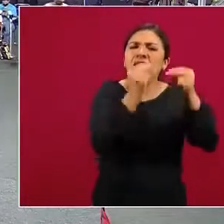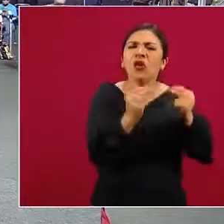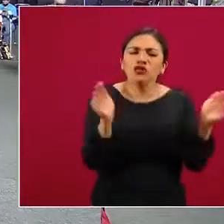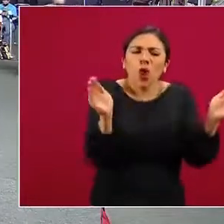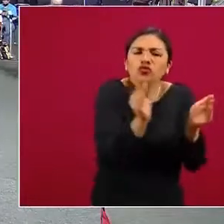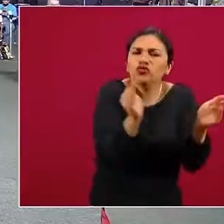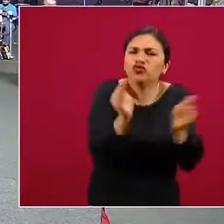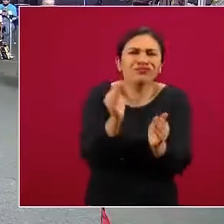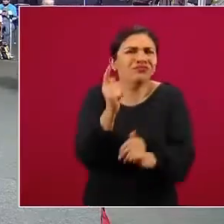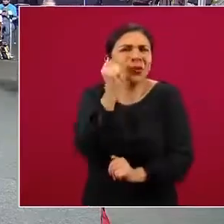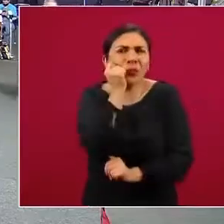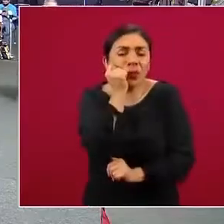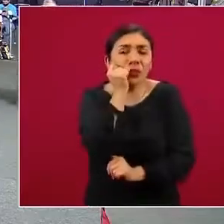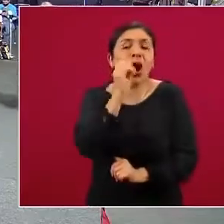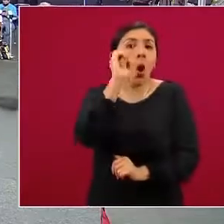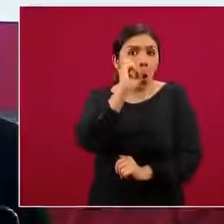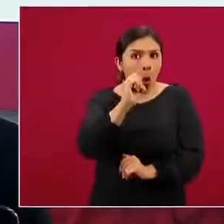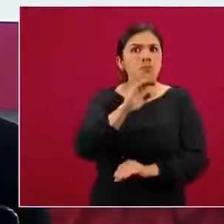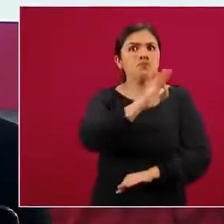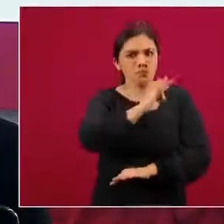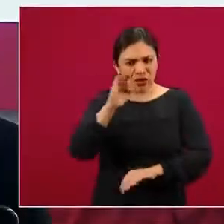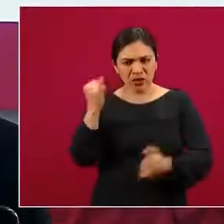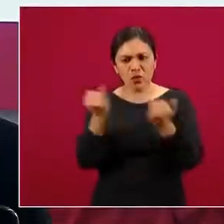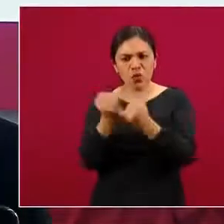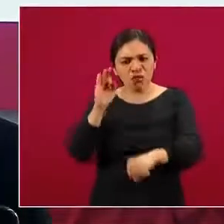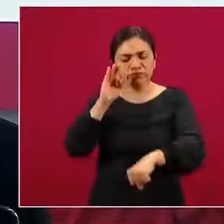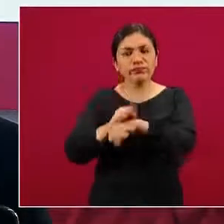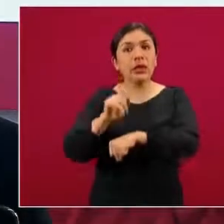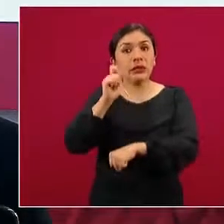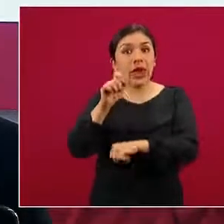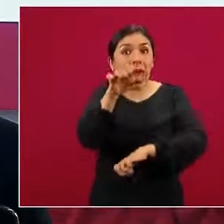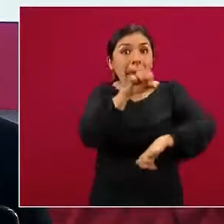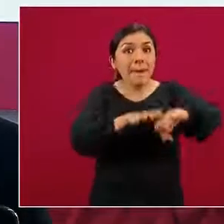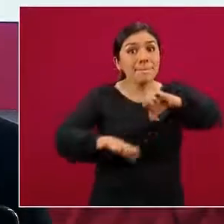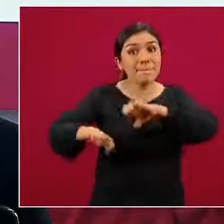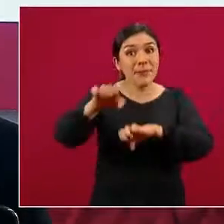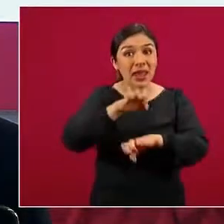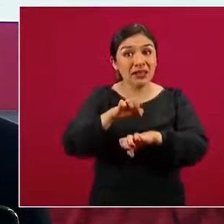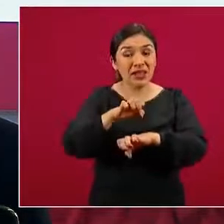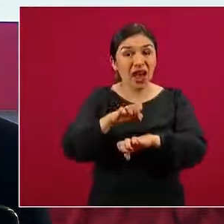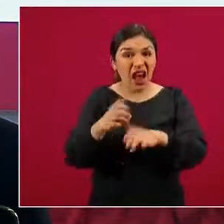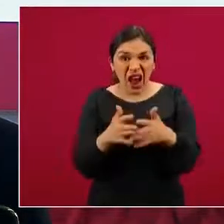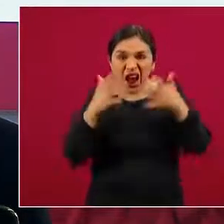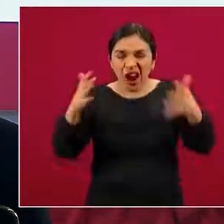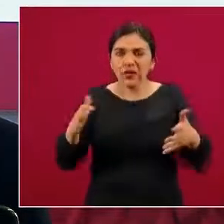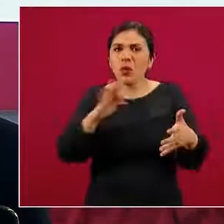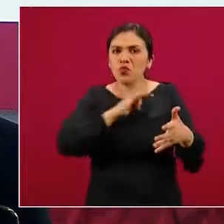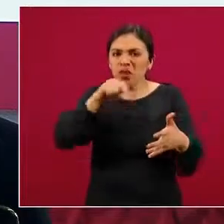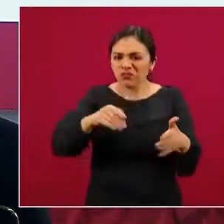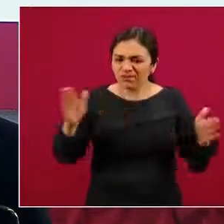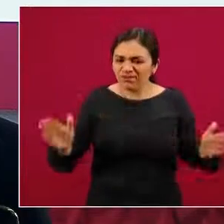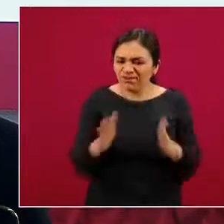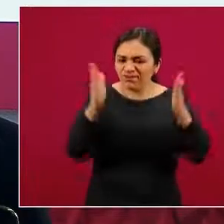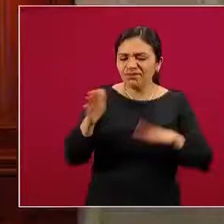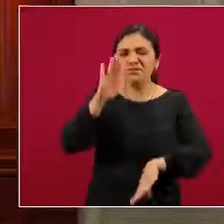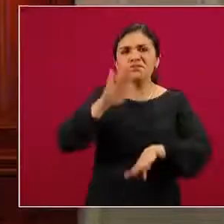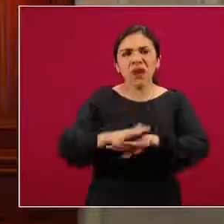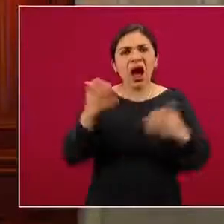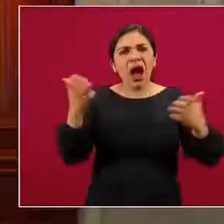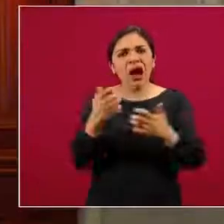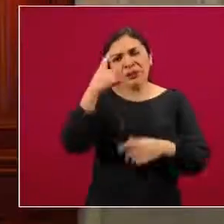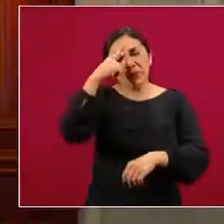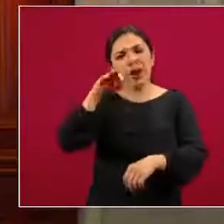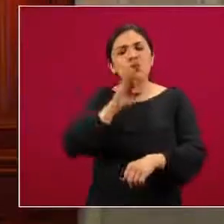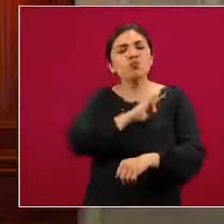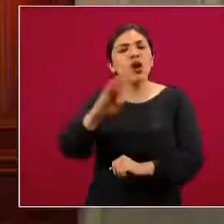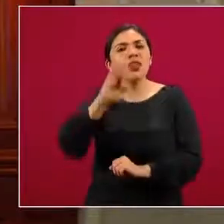muy pequeños, hasta garantizar que las empresas promueven acciones que permiten